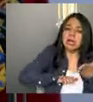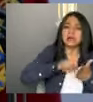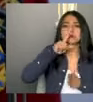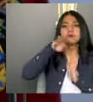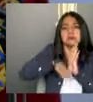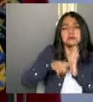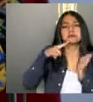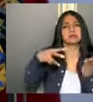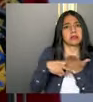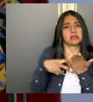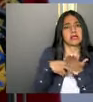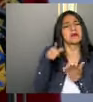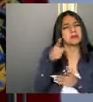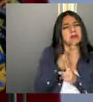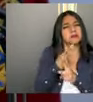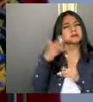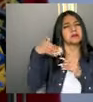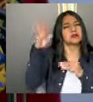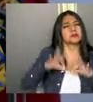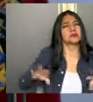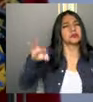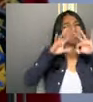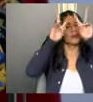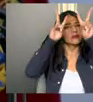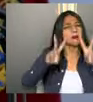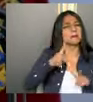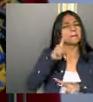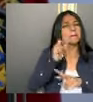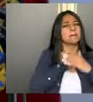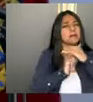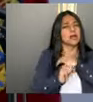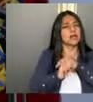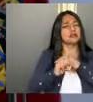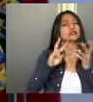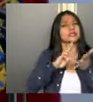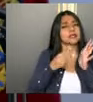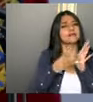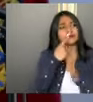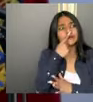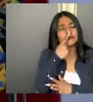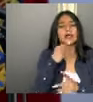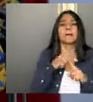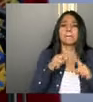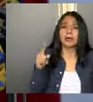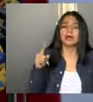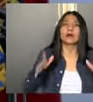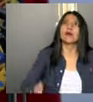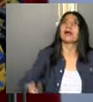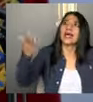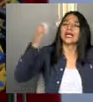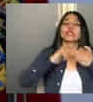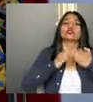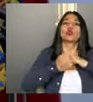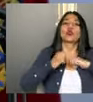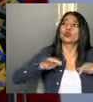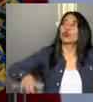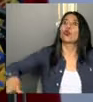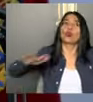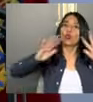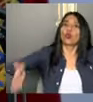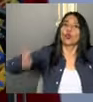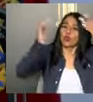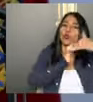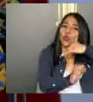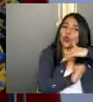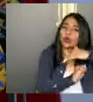temas que más interesan para la operación del metro, es curioso, pero no es tanto desde mi punto de vista el propio movimiento de los